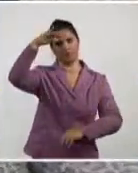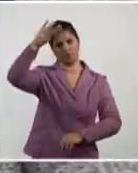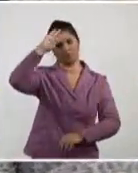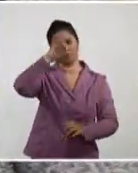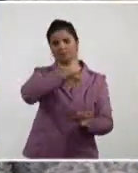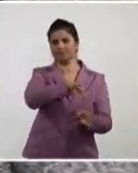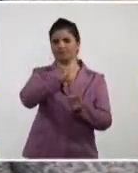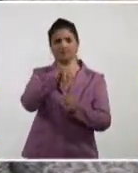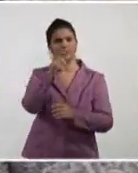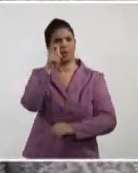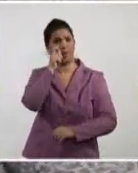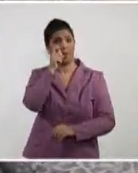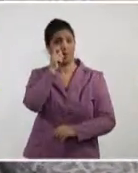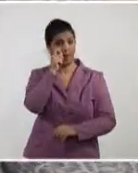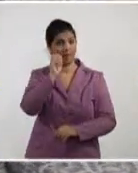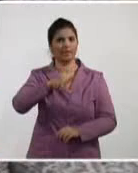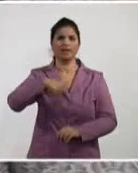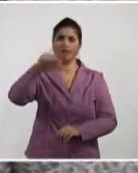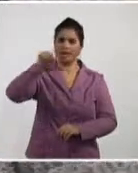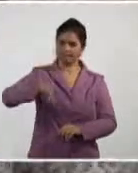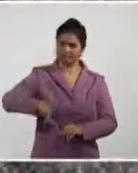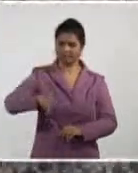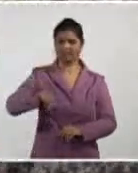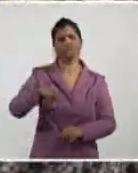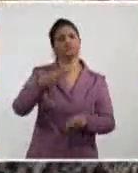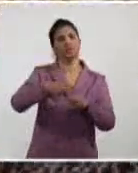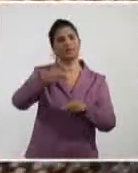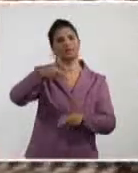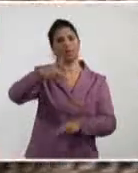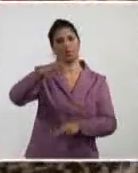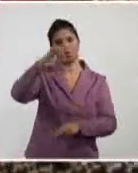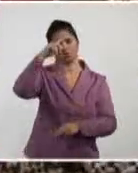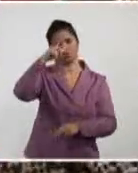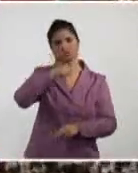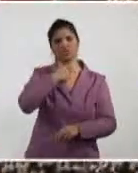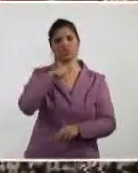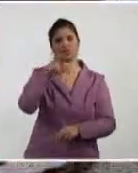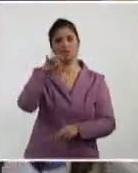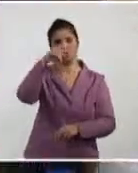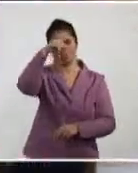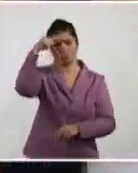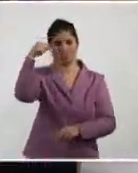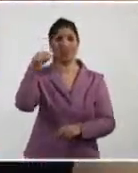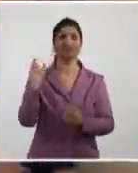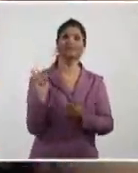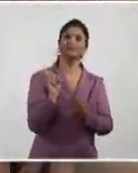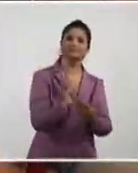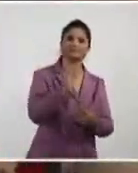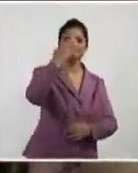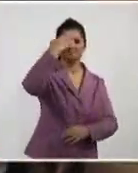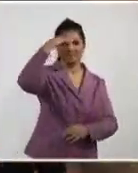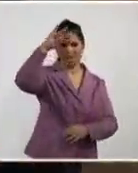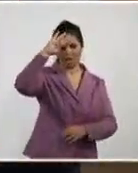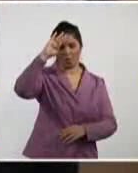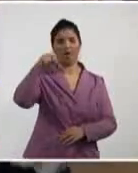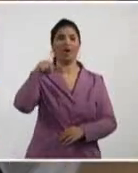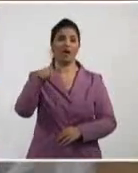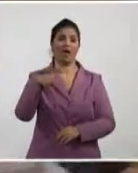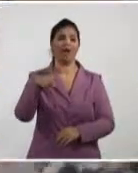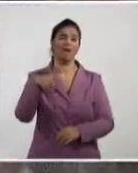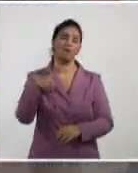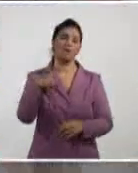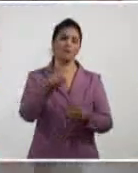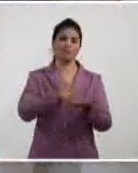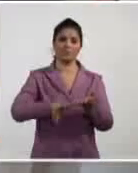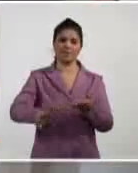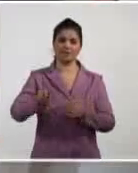como artista de la plástica, el creador José Luis Colina ha vuelto a su ciudad para ofrecer sus excelentes resultados que